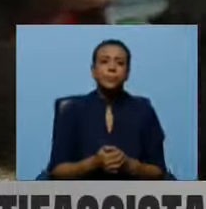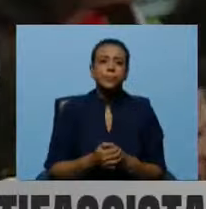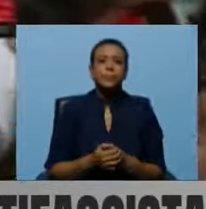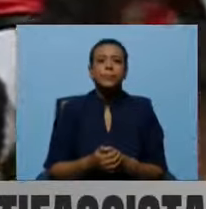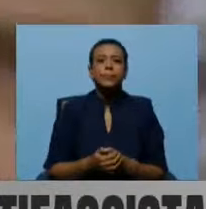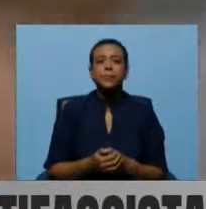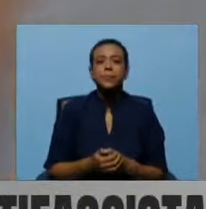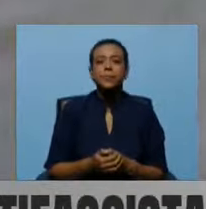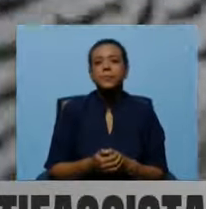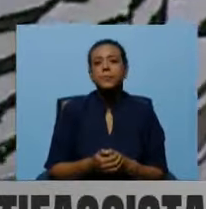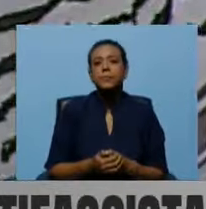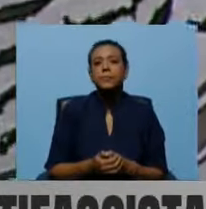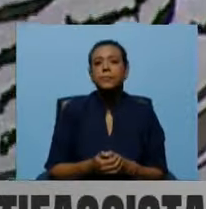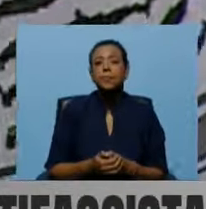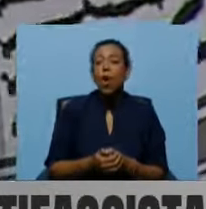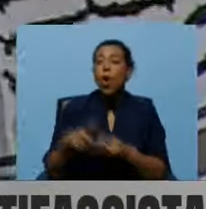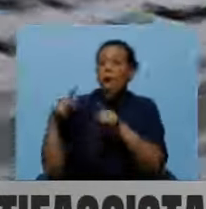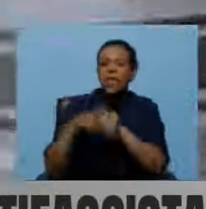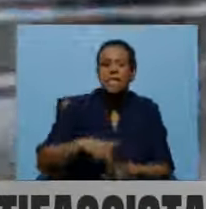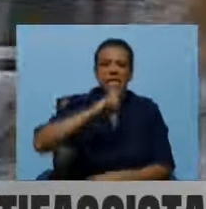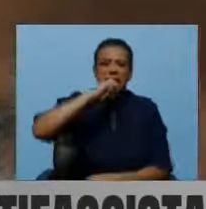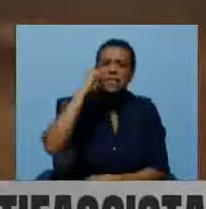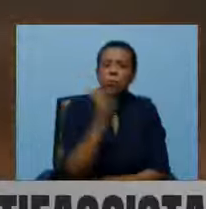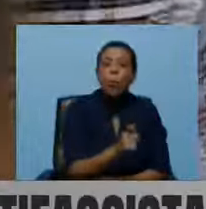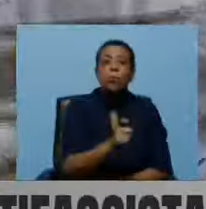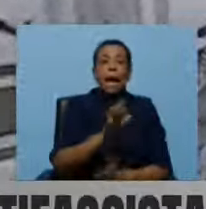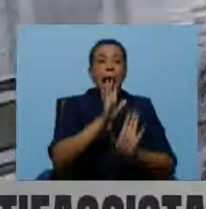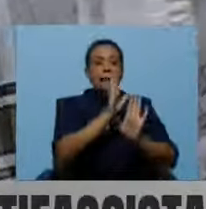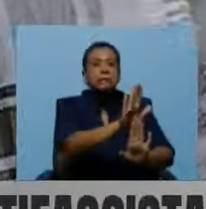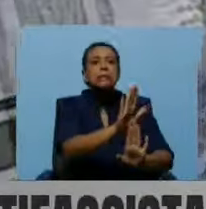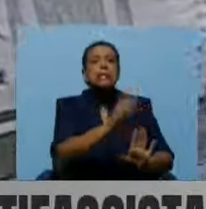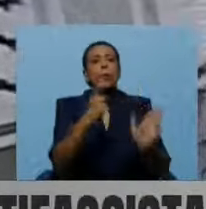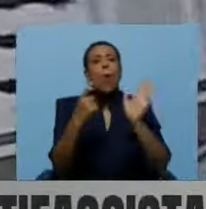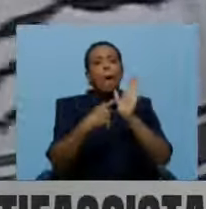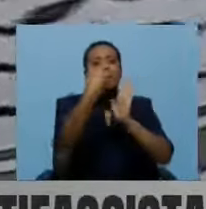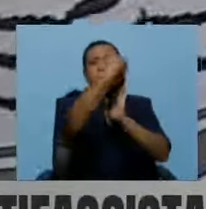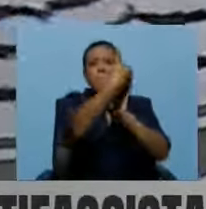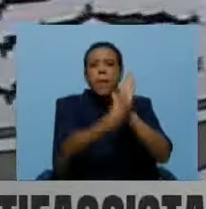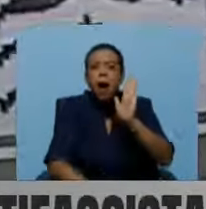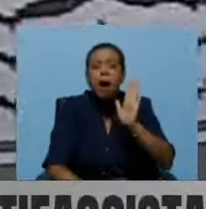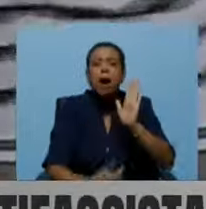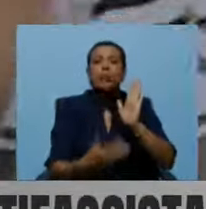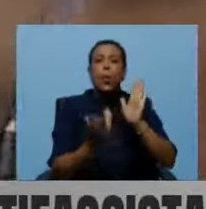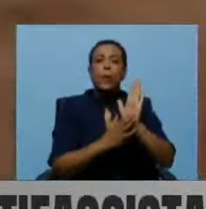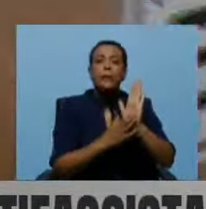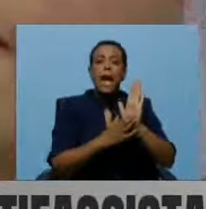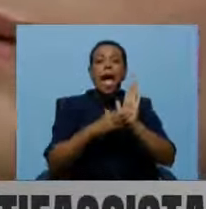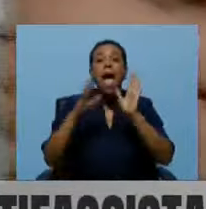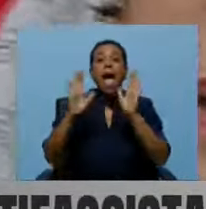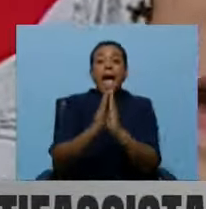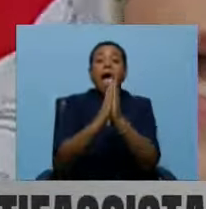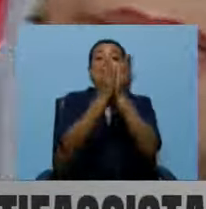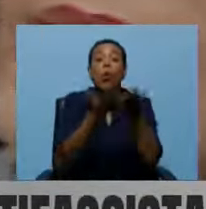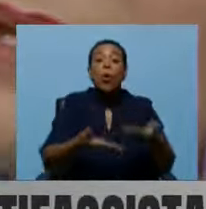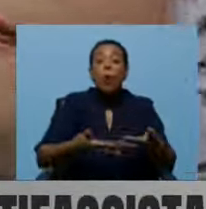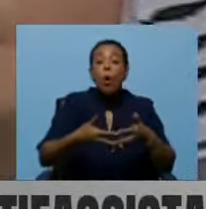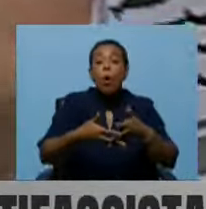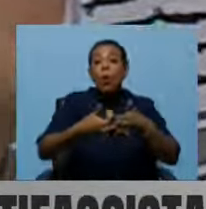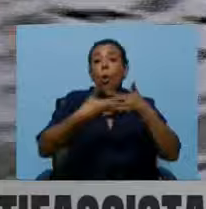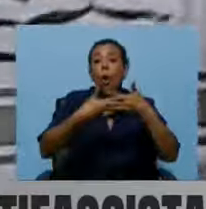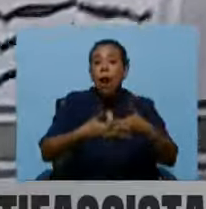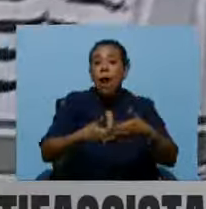tiranía, tal como se mencionó en el Corán. No piensan